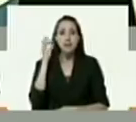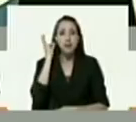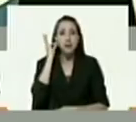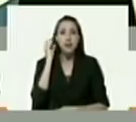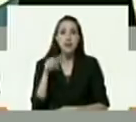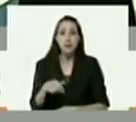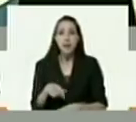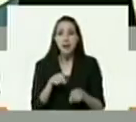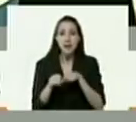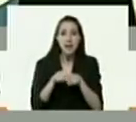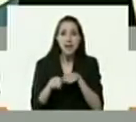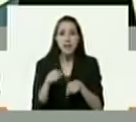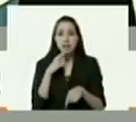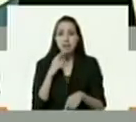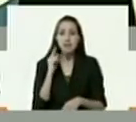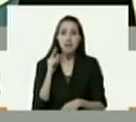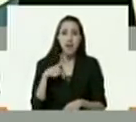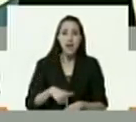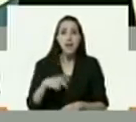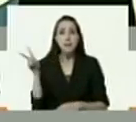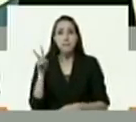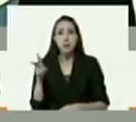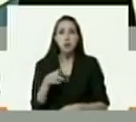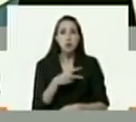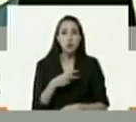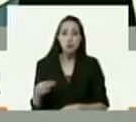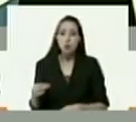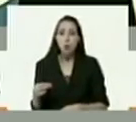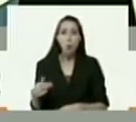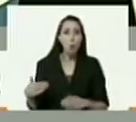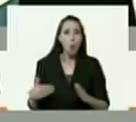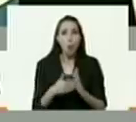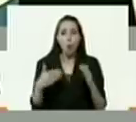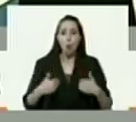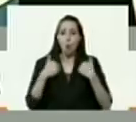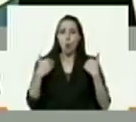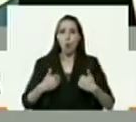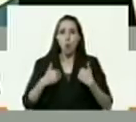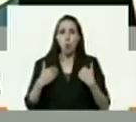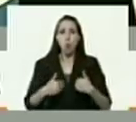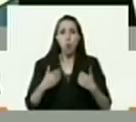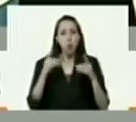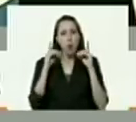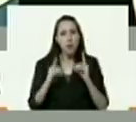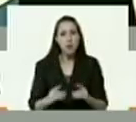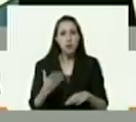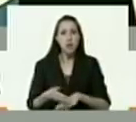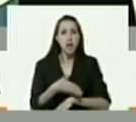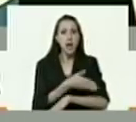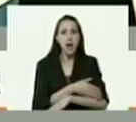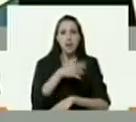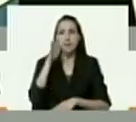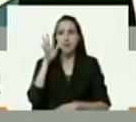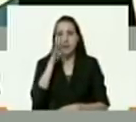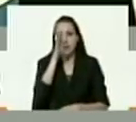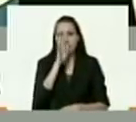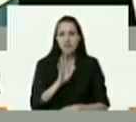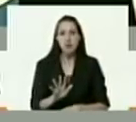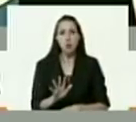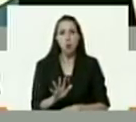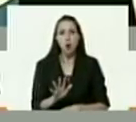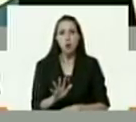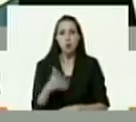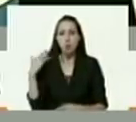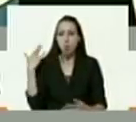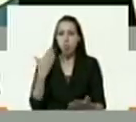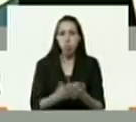las señala, donde dice que en Venezuela no estamos sufriendo esas medidas coercitivas desde hace 5 años, sino por lo menos